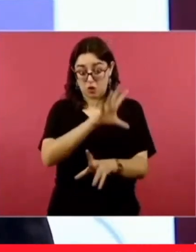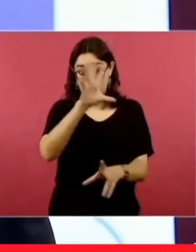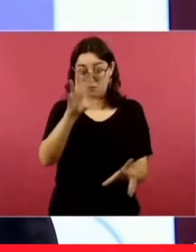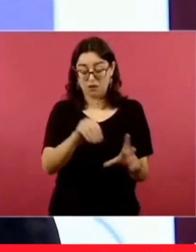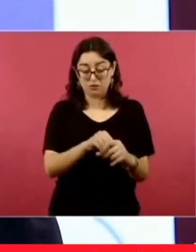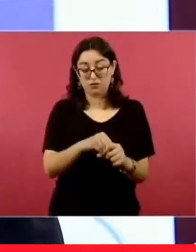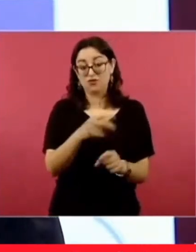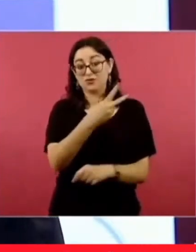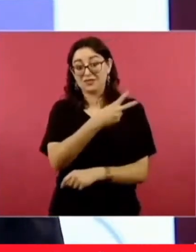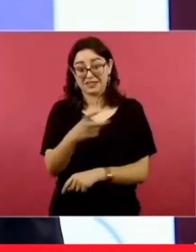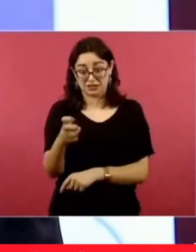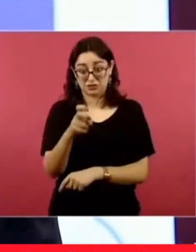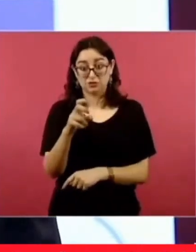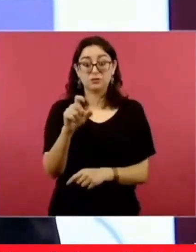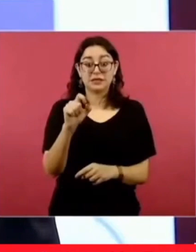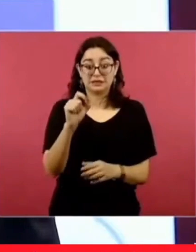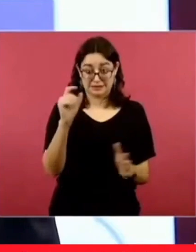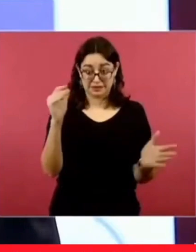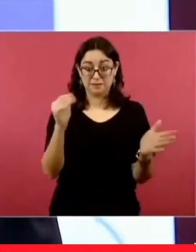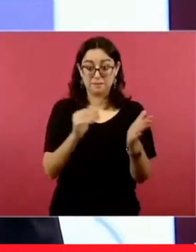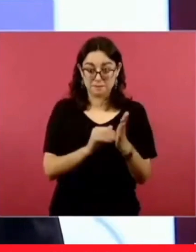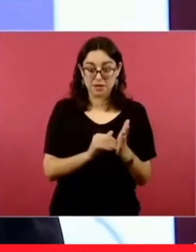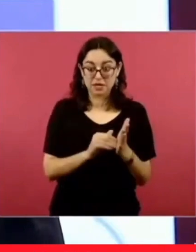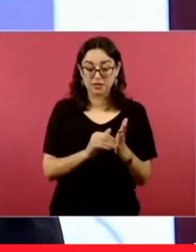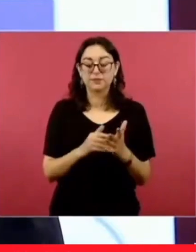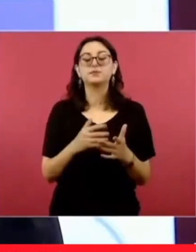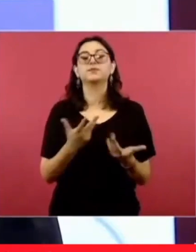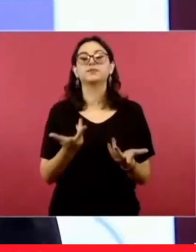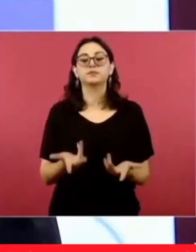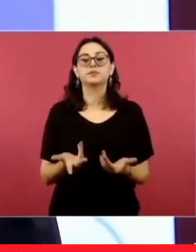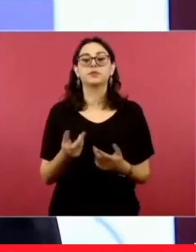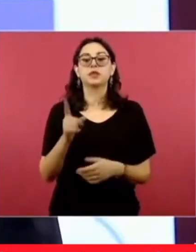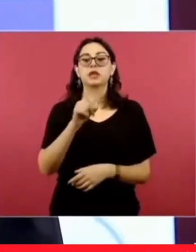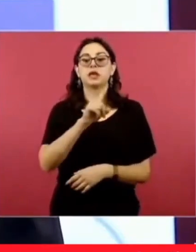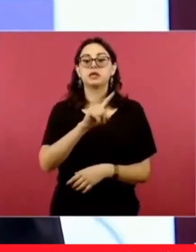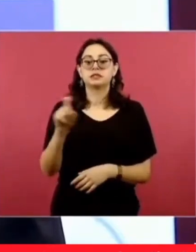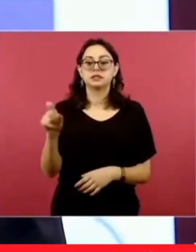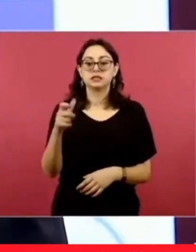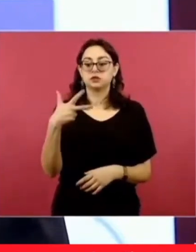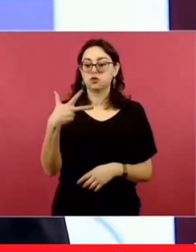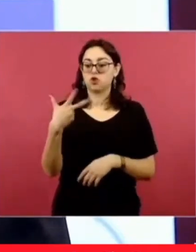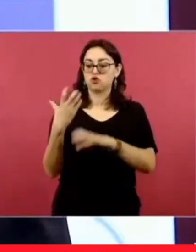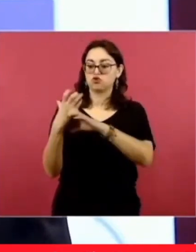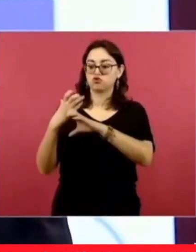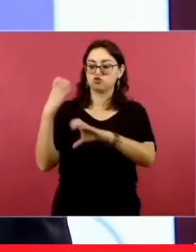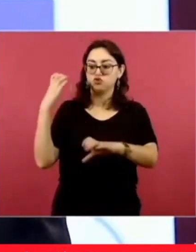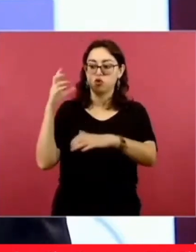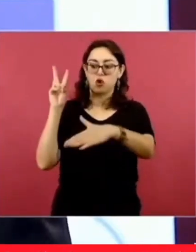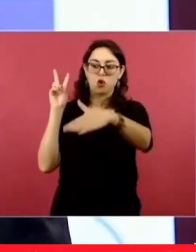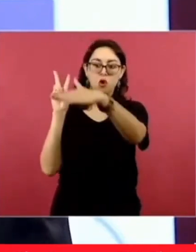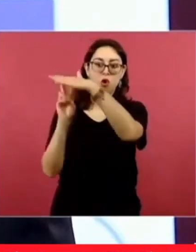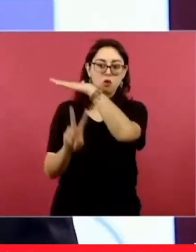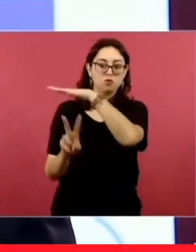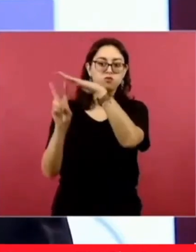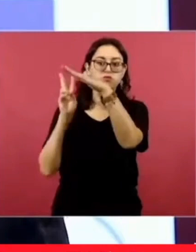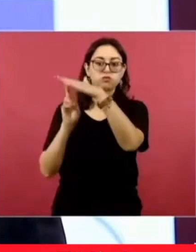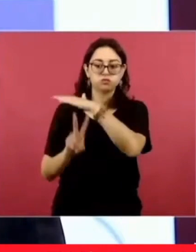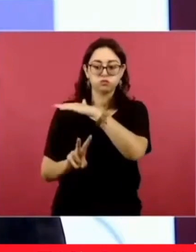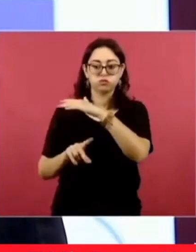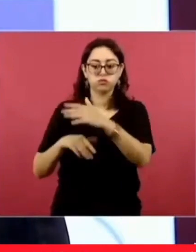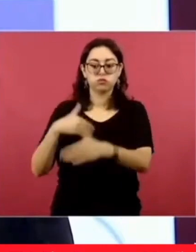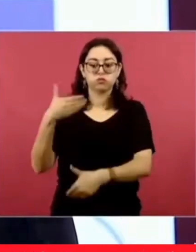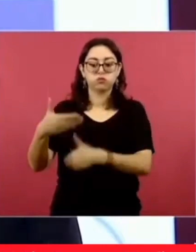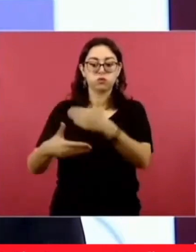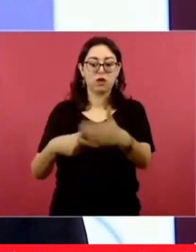de mayor demanda. Se iniciaría trabajando con una flota de 108 unidades y, posteriormente, poder llegar